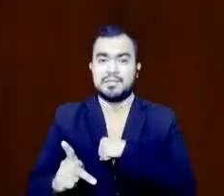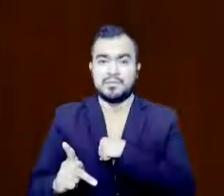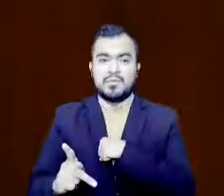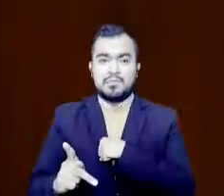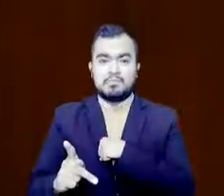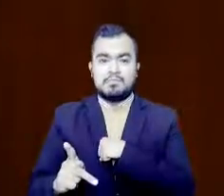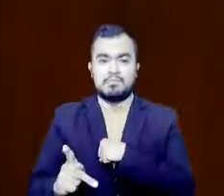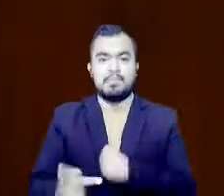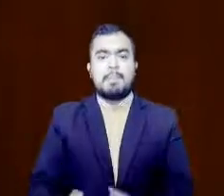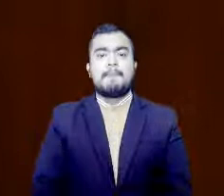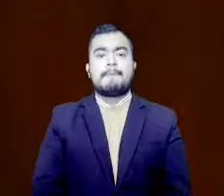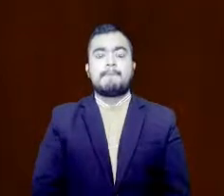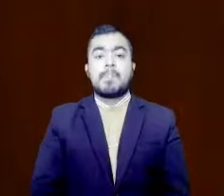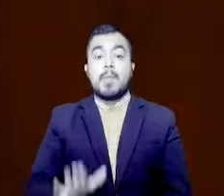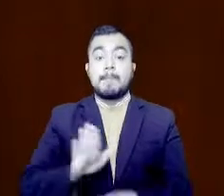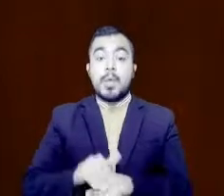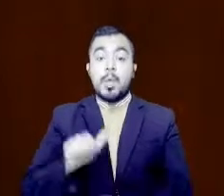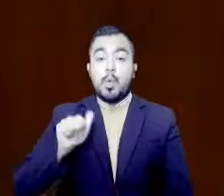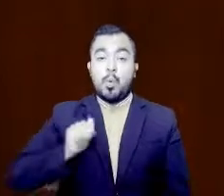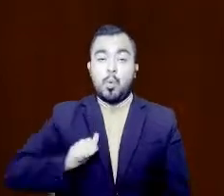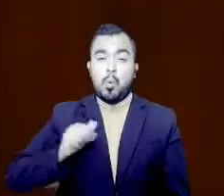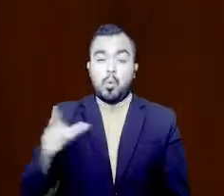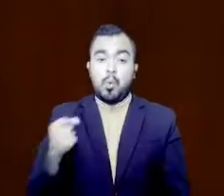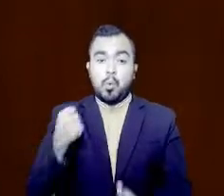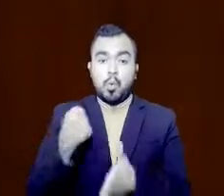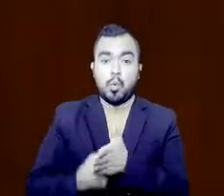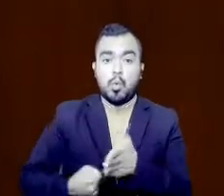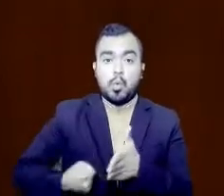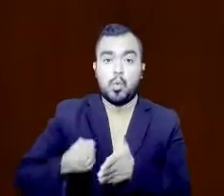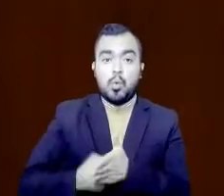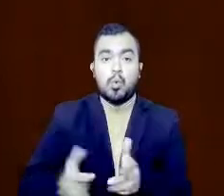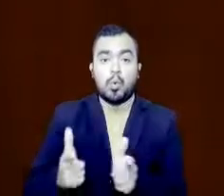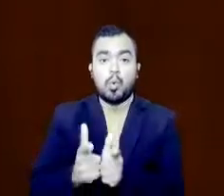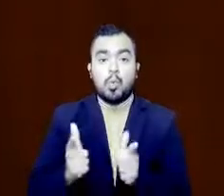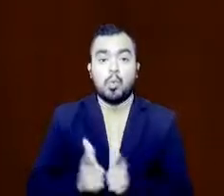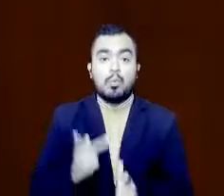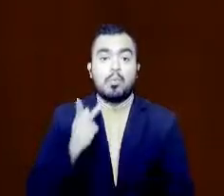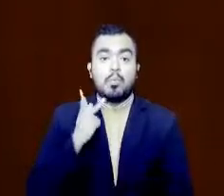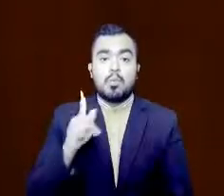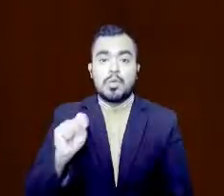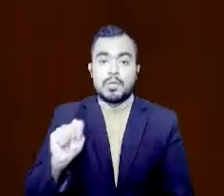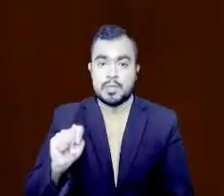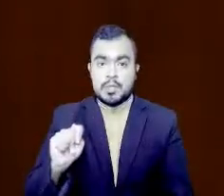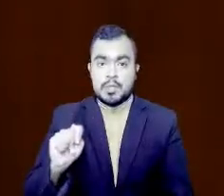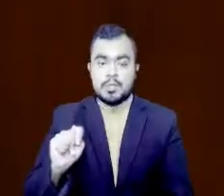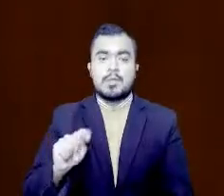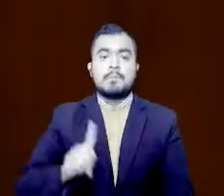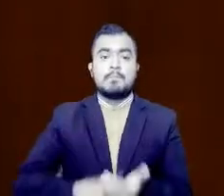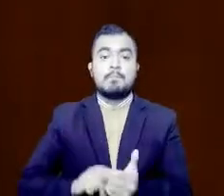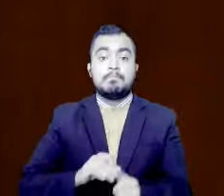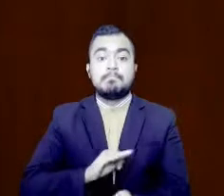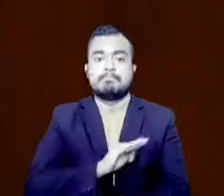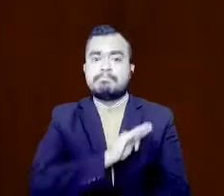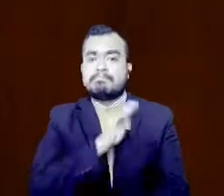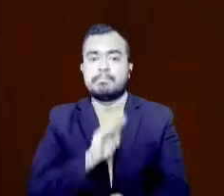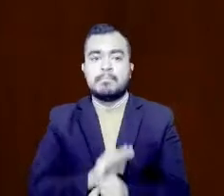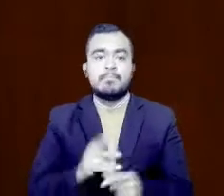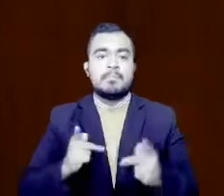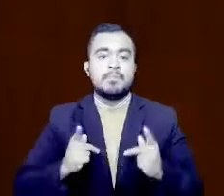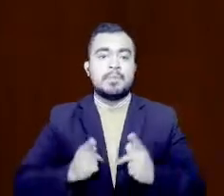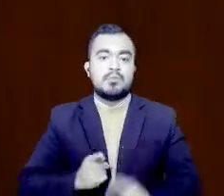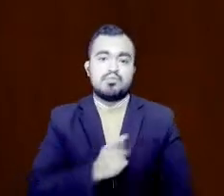Una de las más antiguas luchas del Partido del Trabajo es velar por las personas que menos tienen. En nuestro ámbito